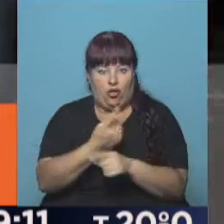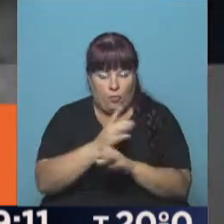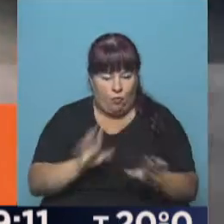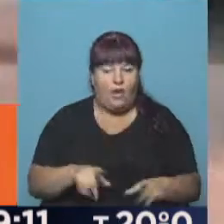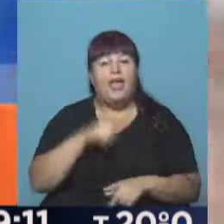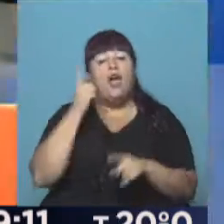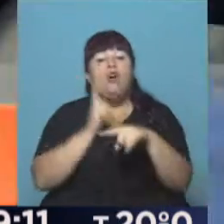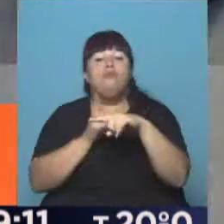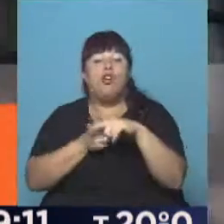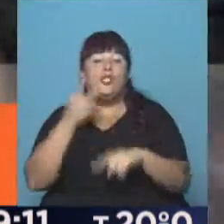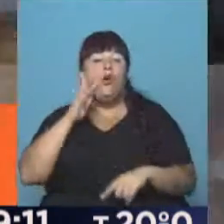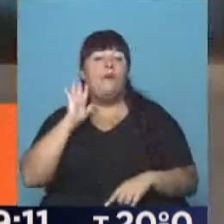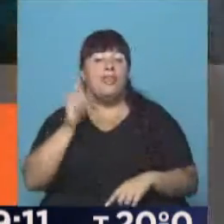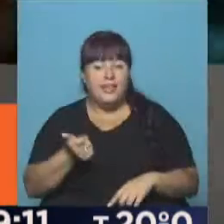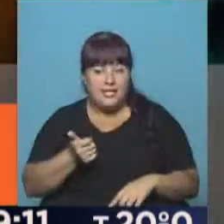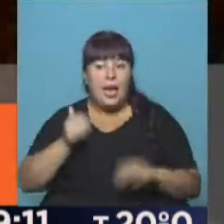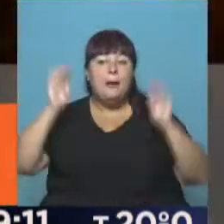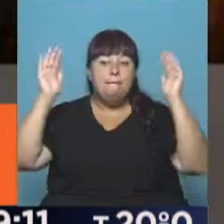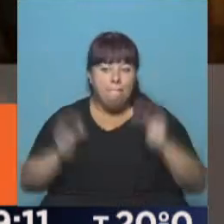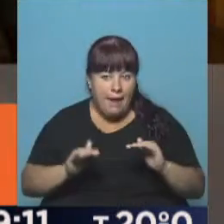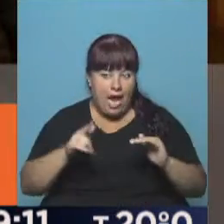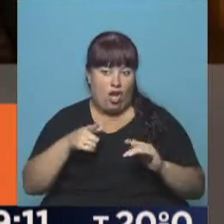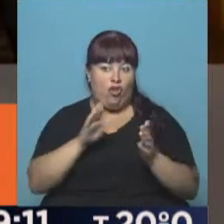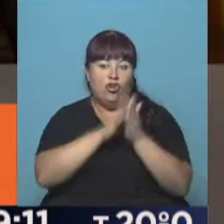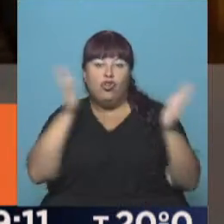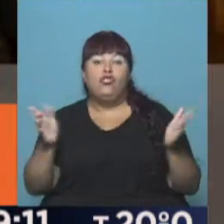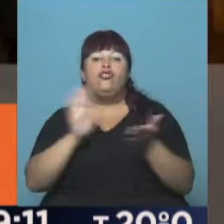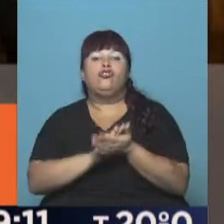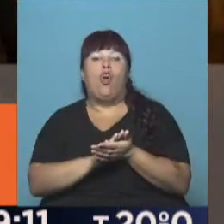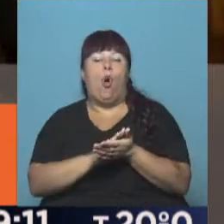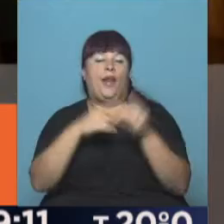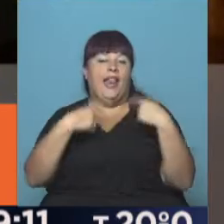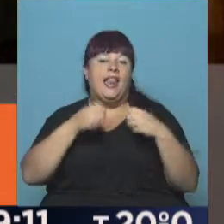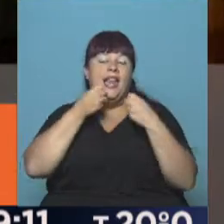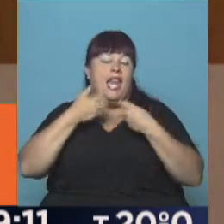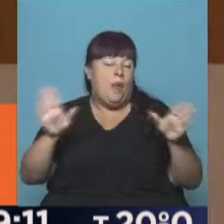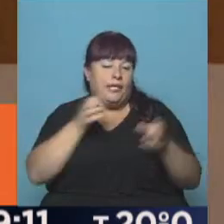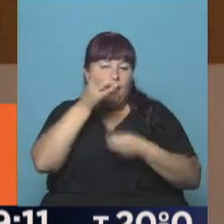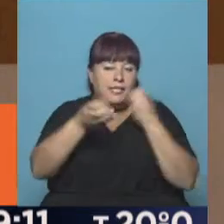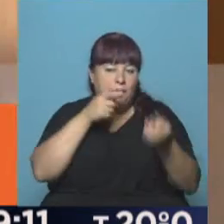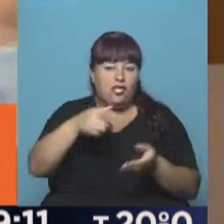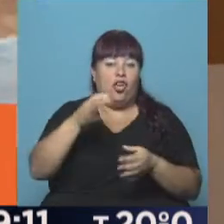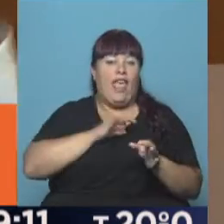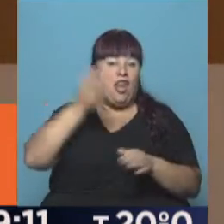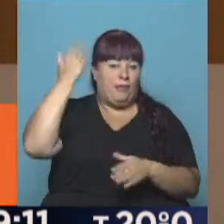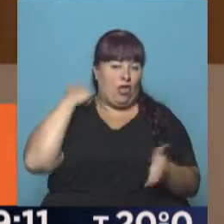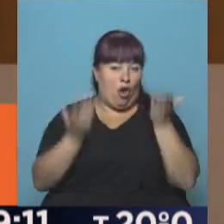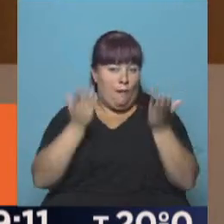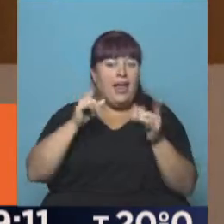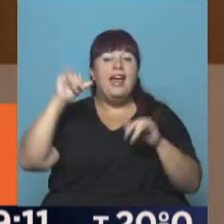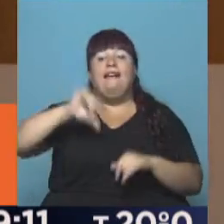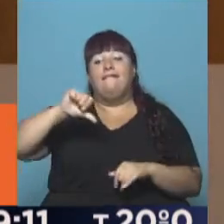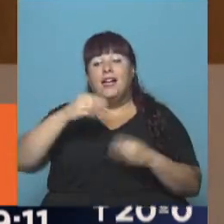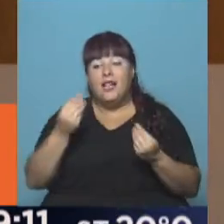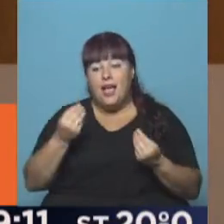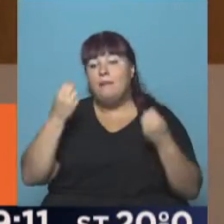el dato positivo del 2016 es que hubo menos casos en lo que hace a la libertad de expresión registrado con el año anterior, y el dato negativo es